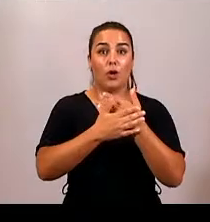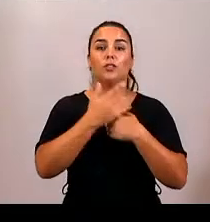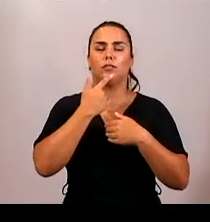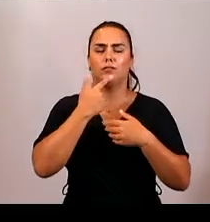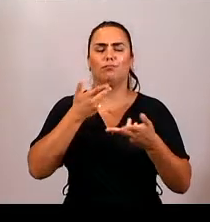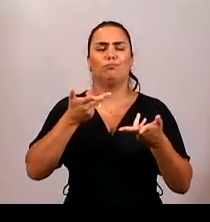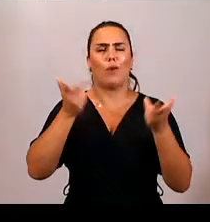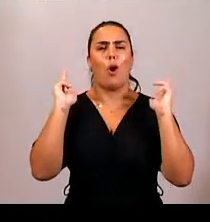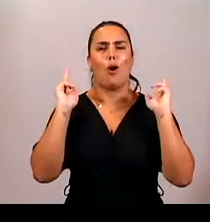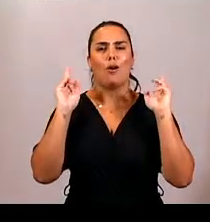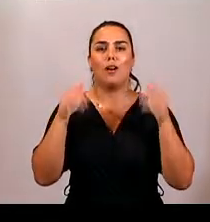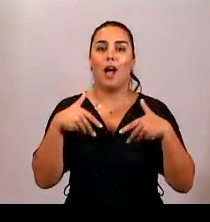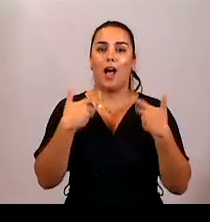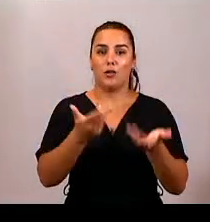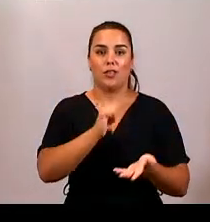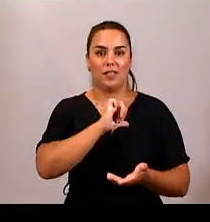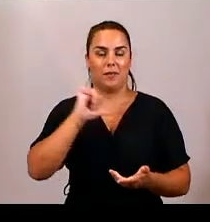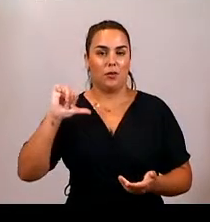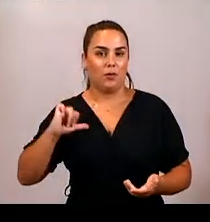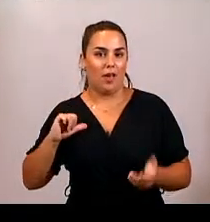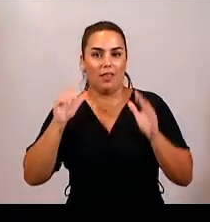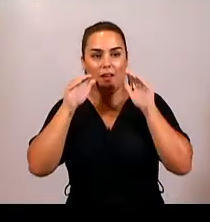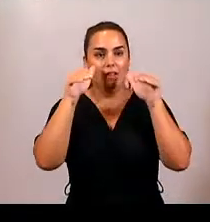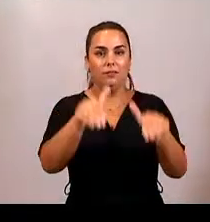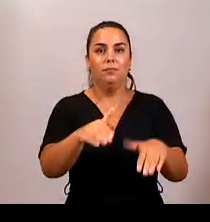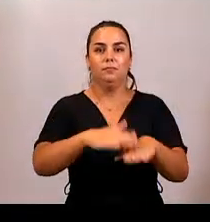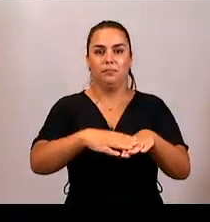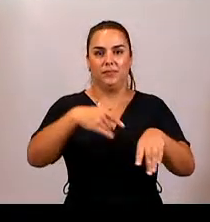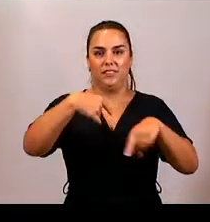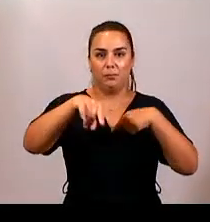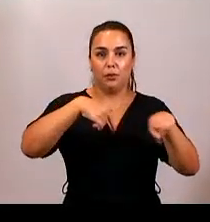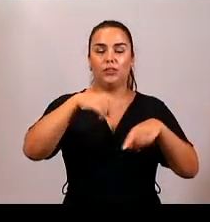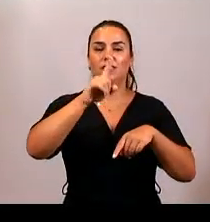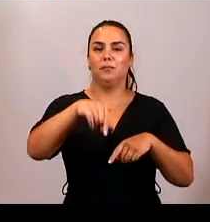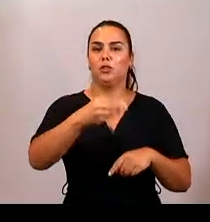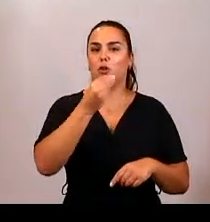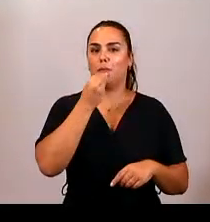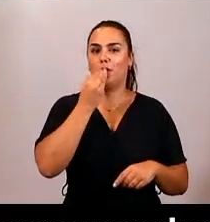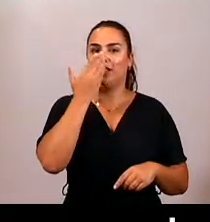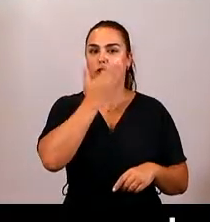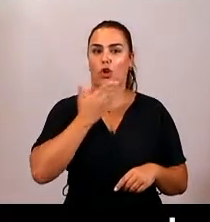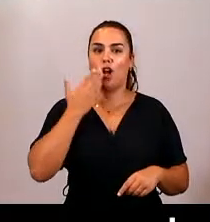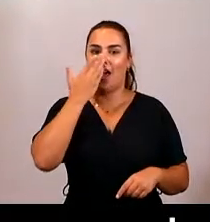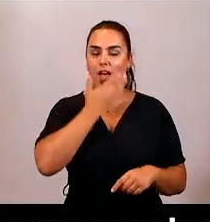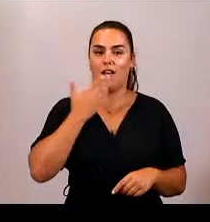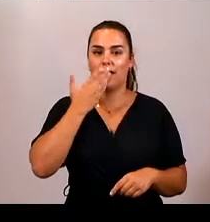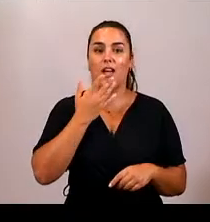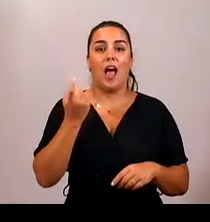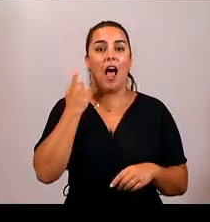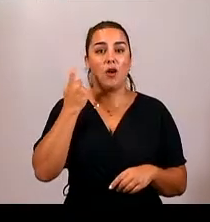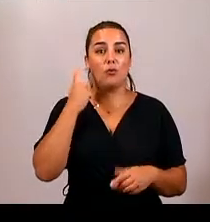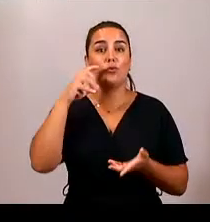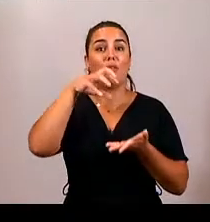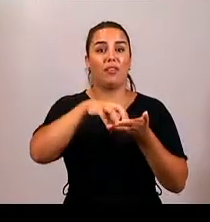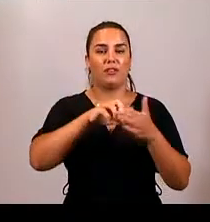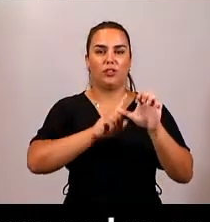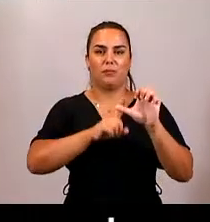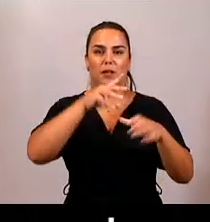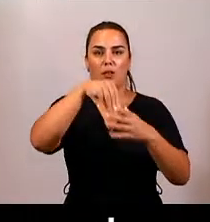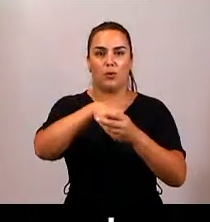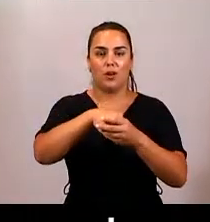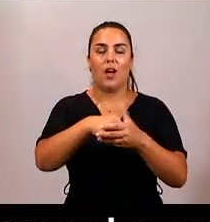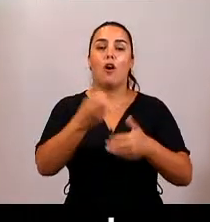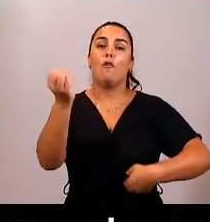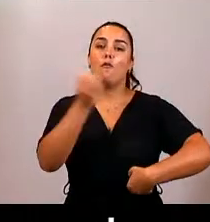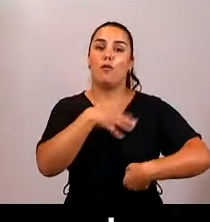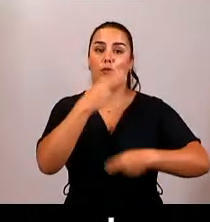las ayudas individualizadas para el transporte y el comedor escolar de alumnos de centros extremeños sostenidos con